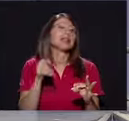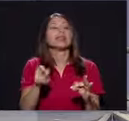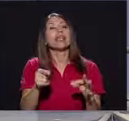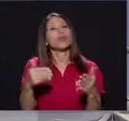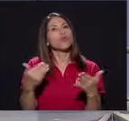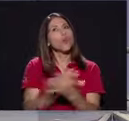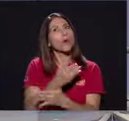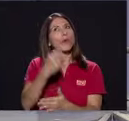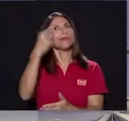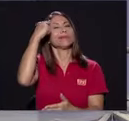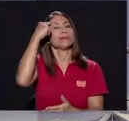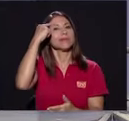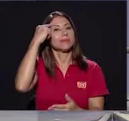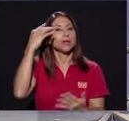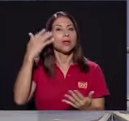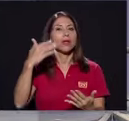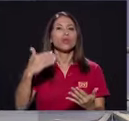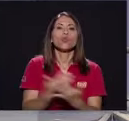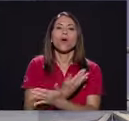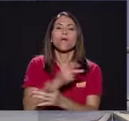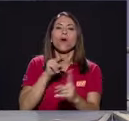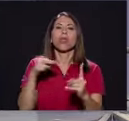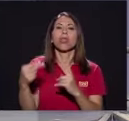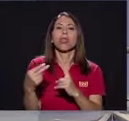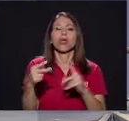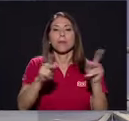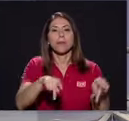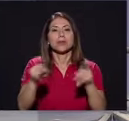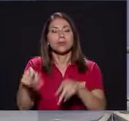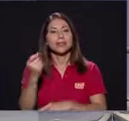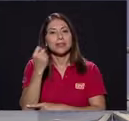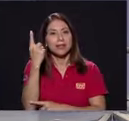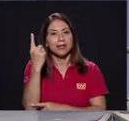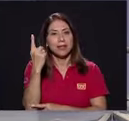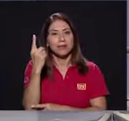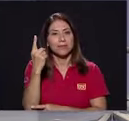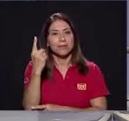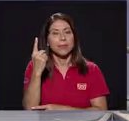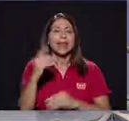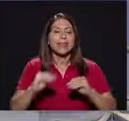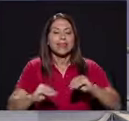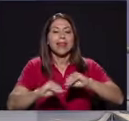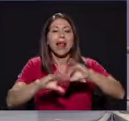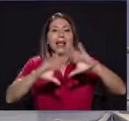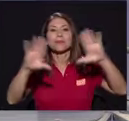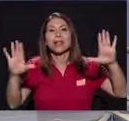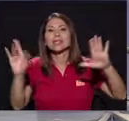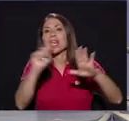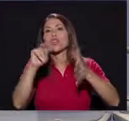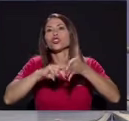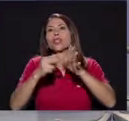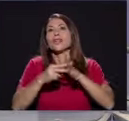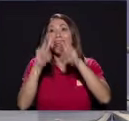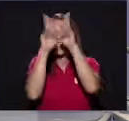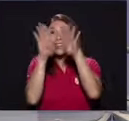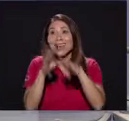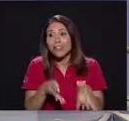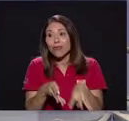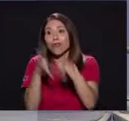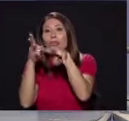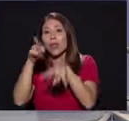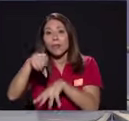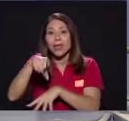este nuevo cassette, este nuevo discurso en donde realmente las personas entiendan que la transparencia, para poner un ejemplo, no es colgar un PDF, es